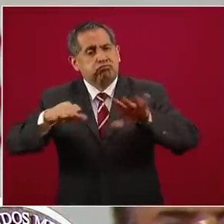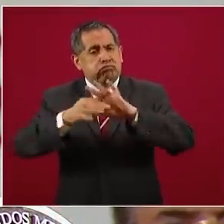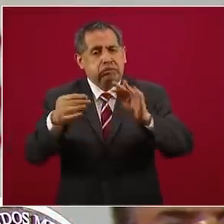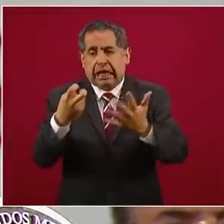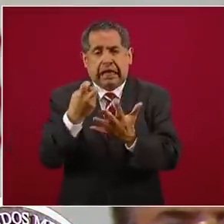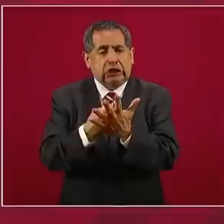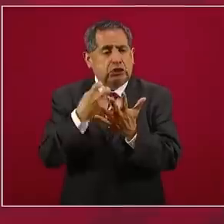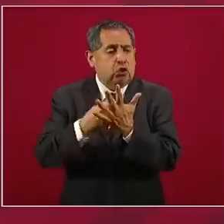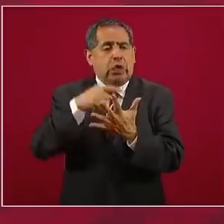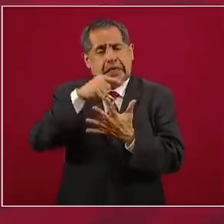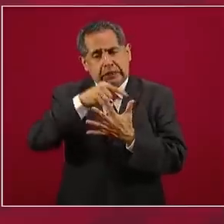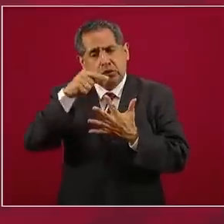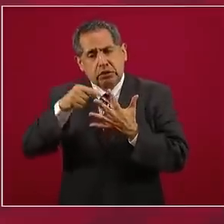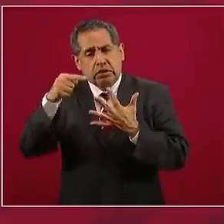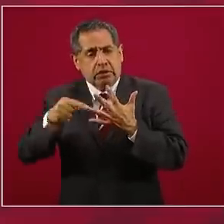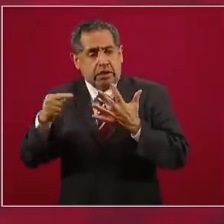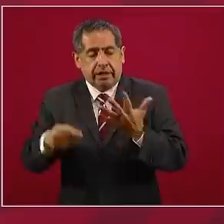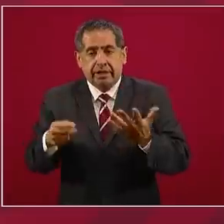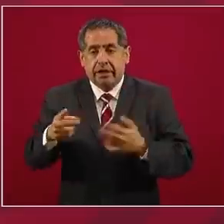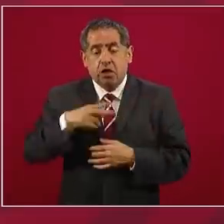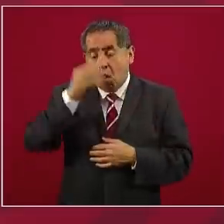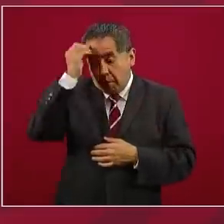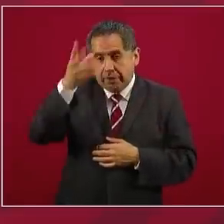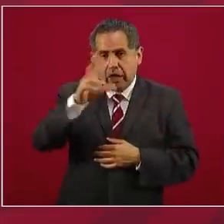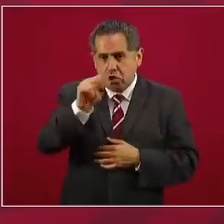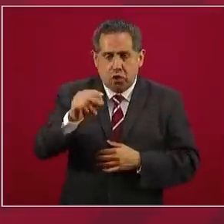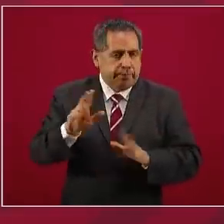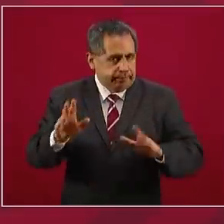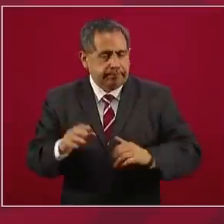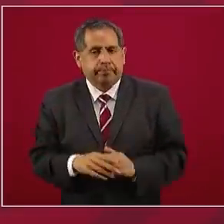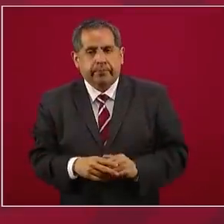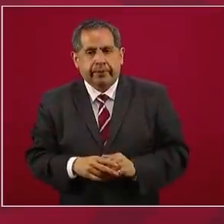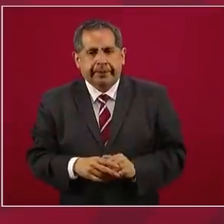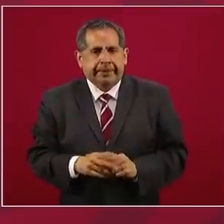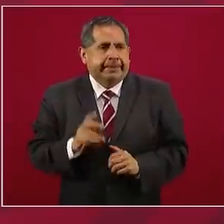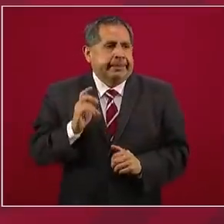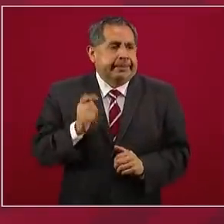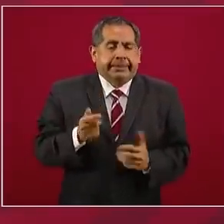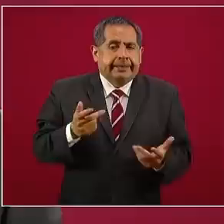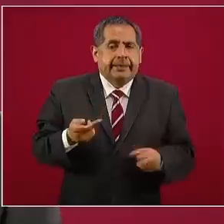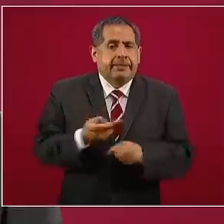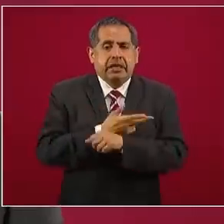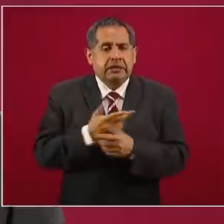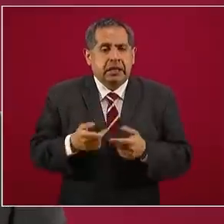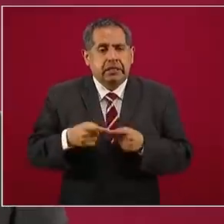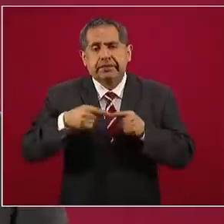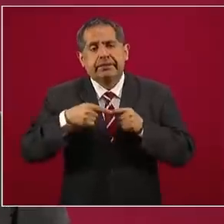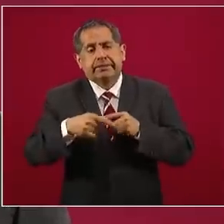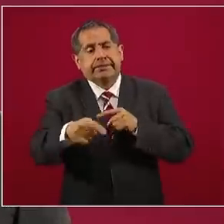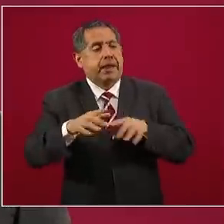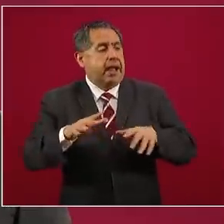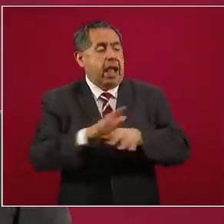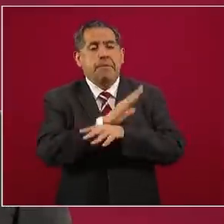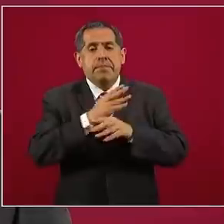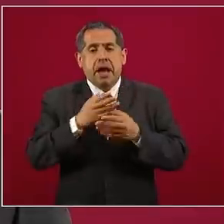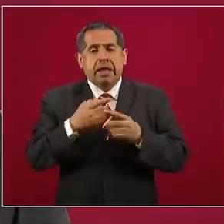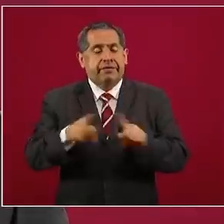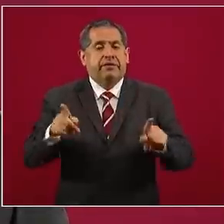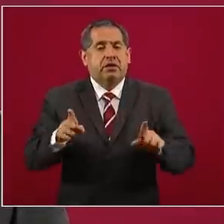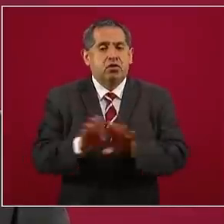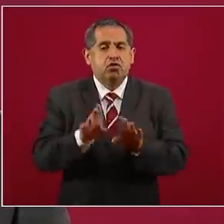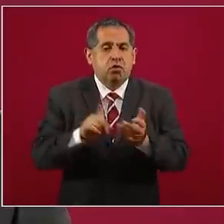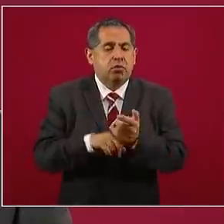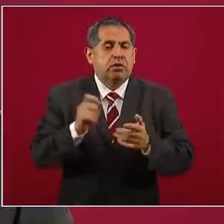mano. Entonces, no perdamos de vista eso. Ahora, ¿qué se espera? ¿Cómo podría cambiar la dinámica del manejo